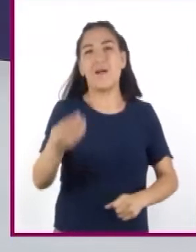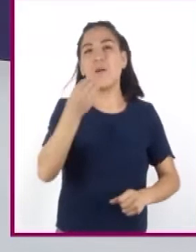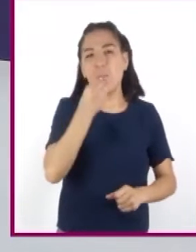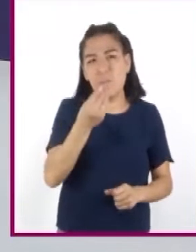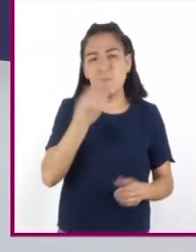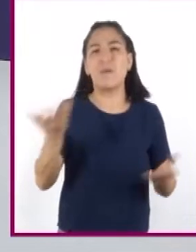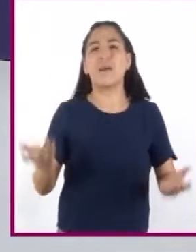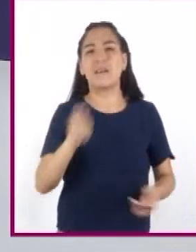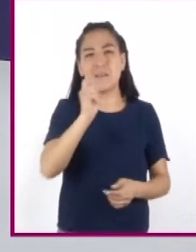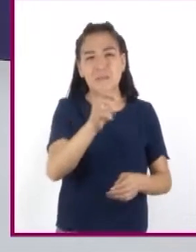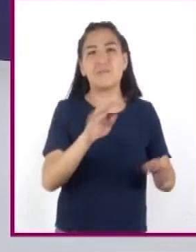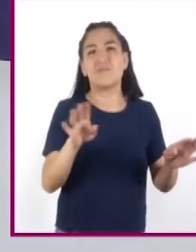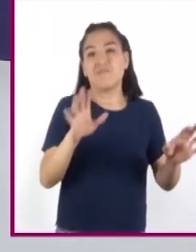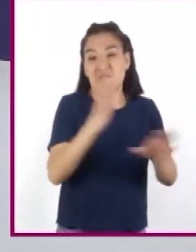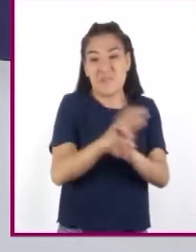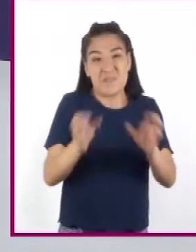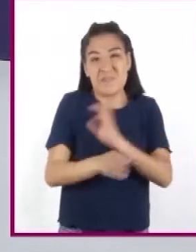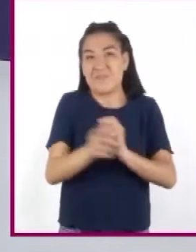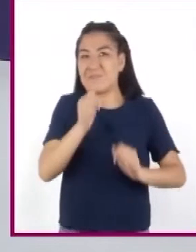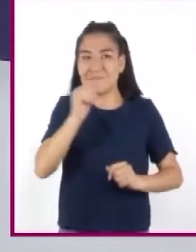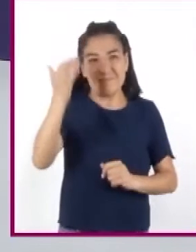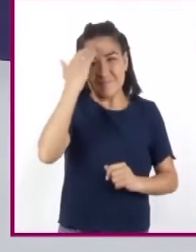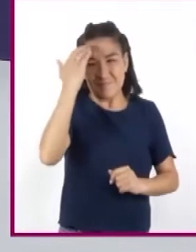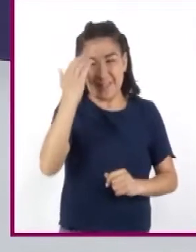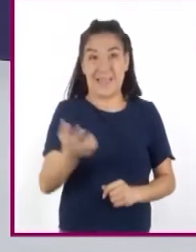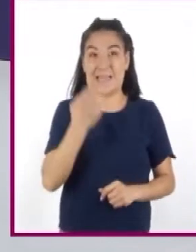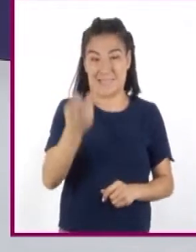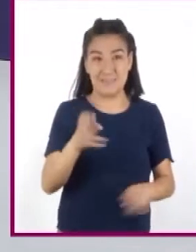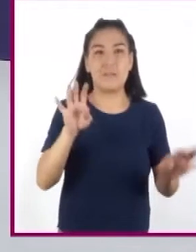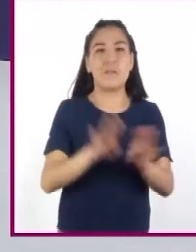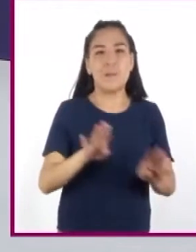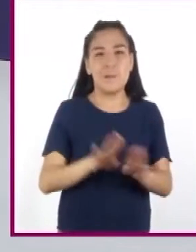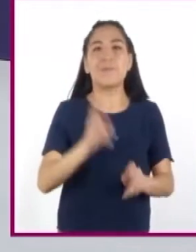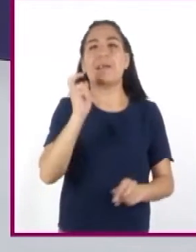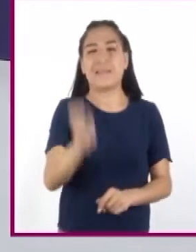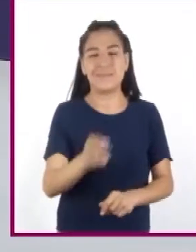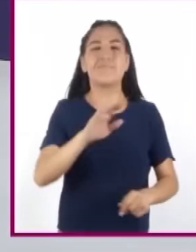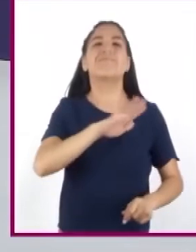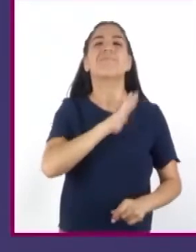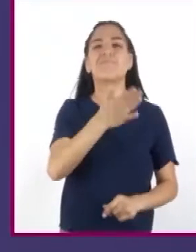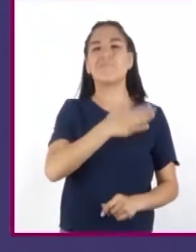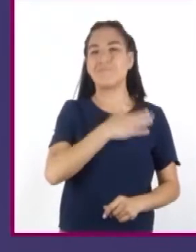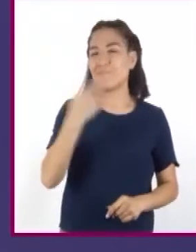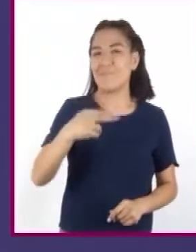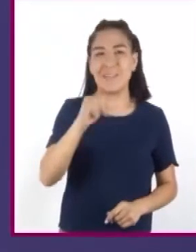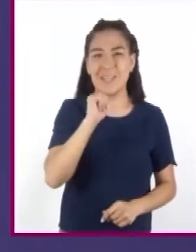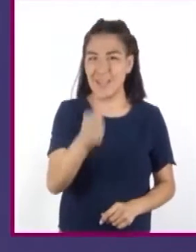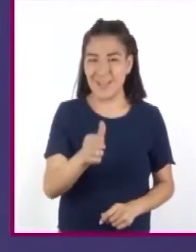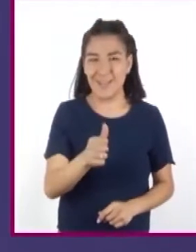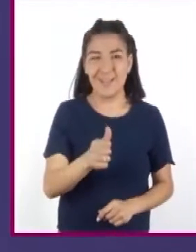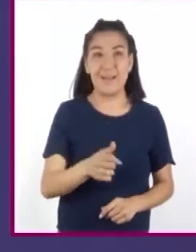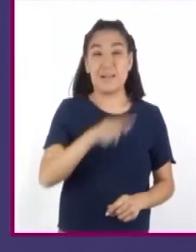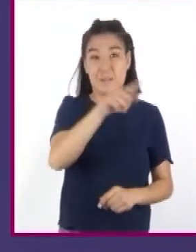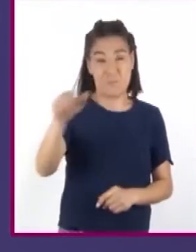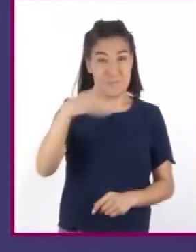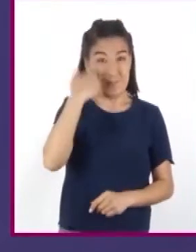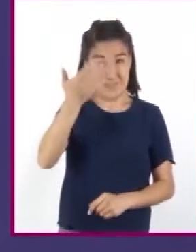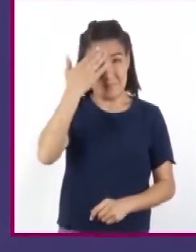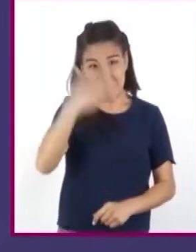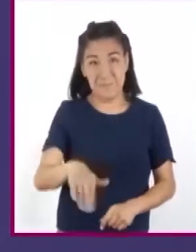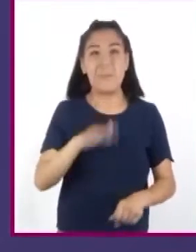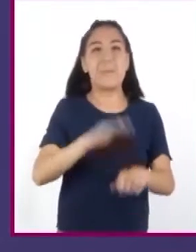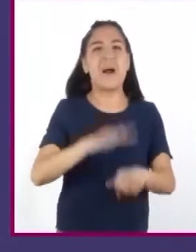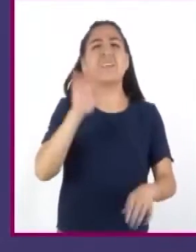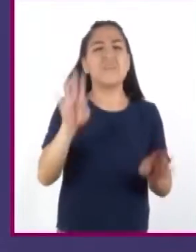u objetos que eran desconocidos y por lo tanto no tenían un nombre en español. Si quieren saber más